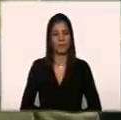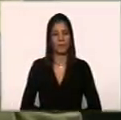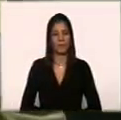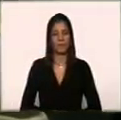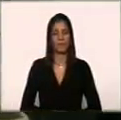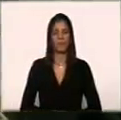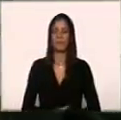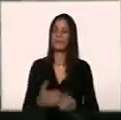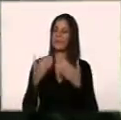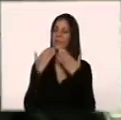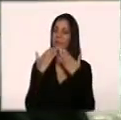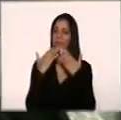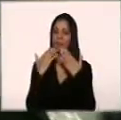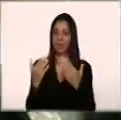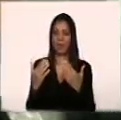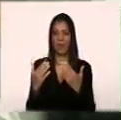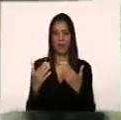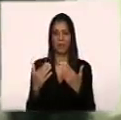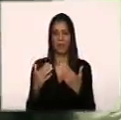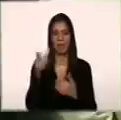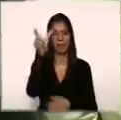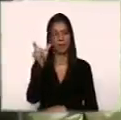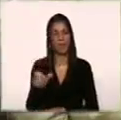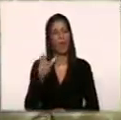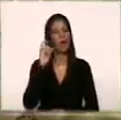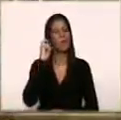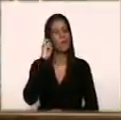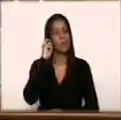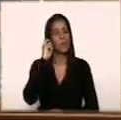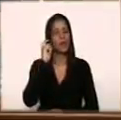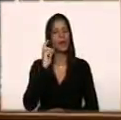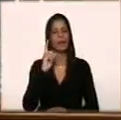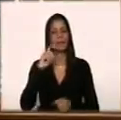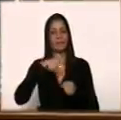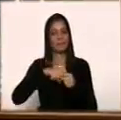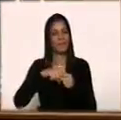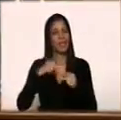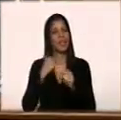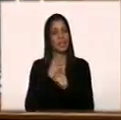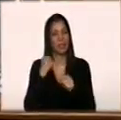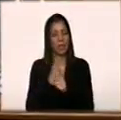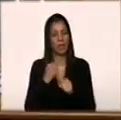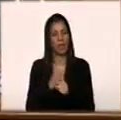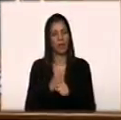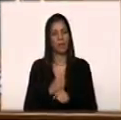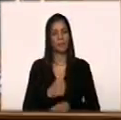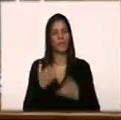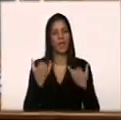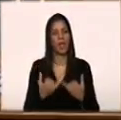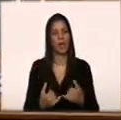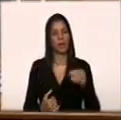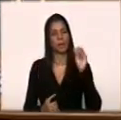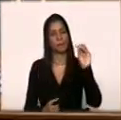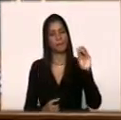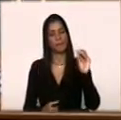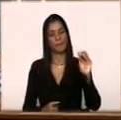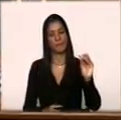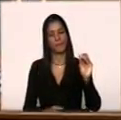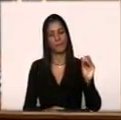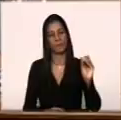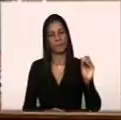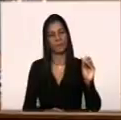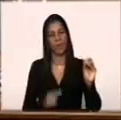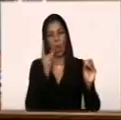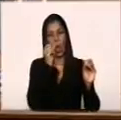Muchas gracias a la joven constituyente trabajadora Yairí Rivas. Tiene la palabra por el sector